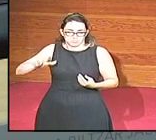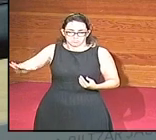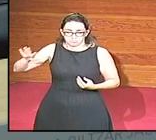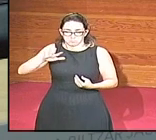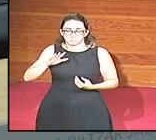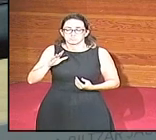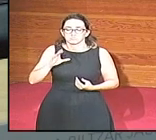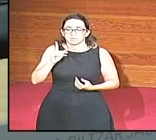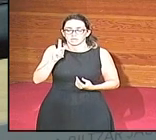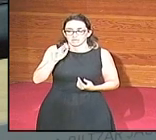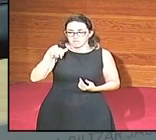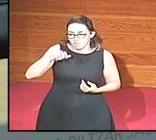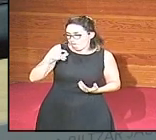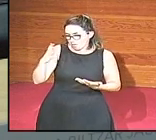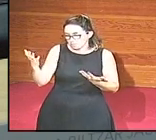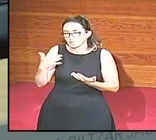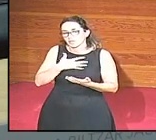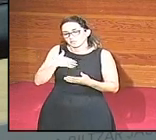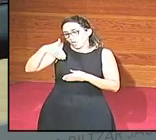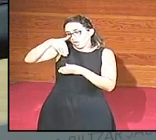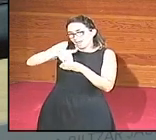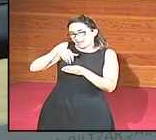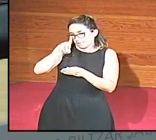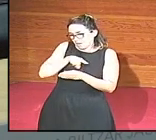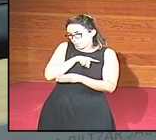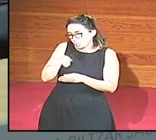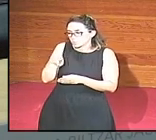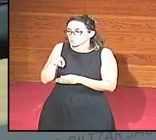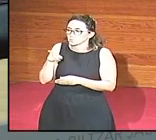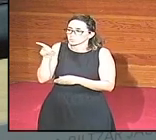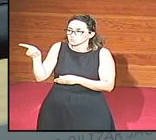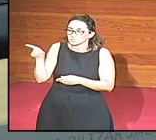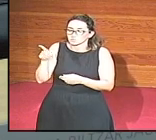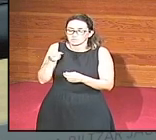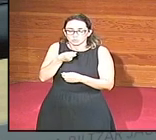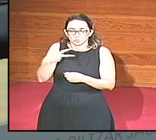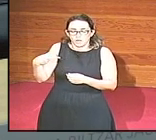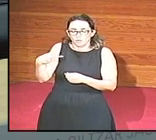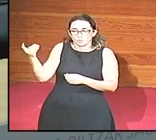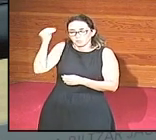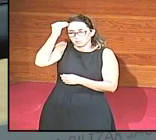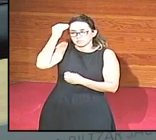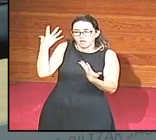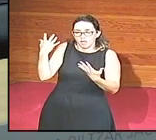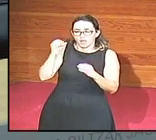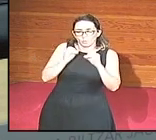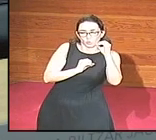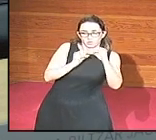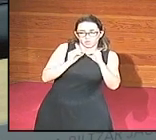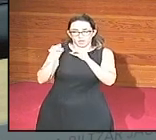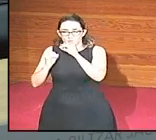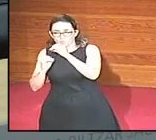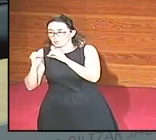Crimea, en su opinión, ¿cuál podría ser el resultado y en qué porcentaje?